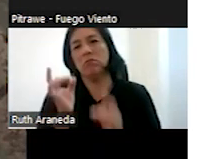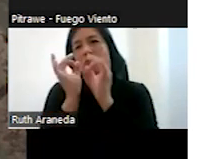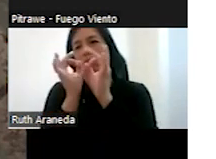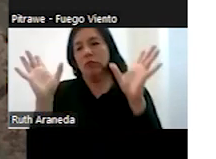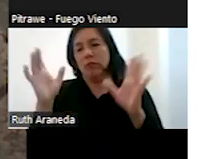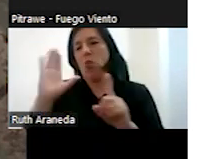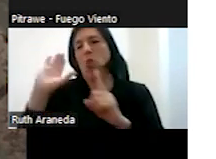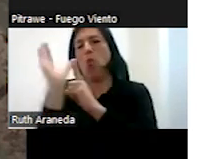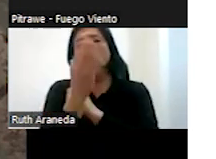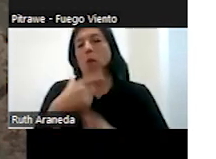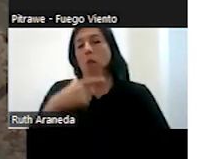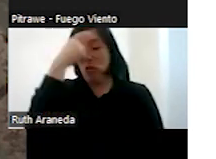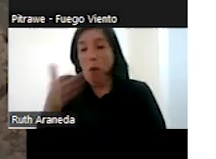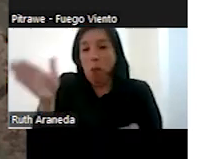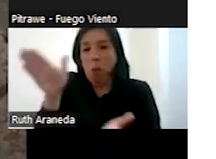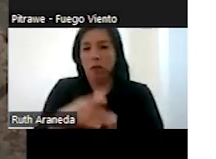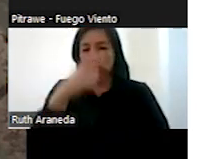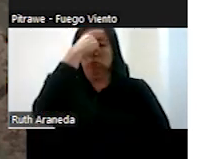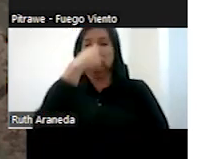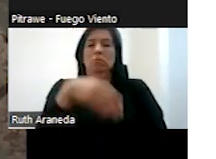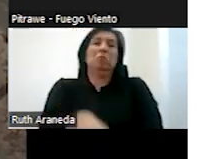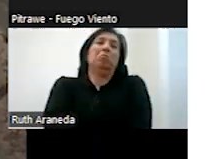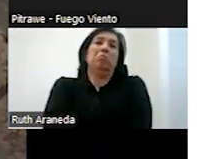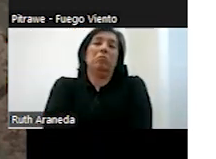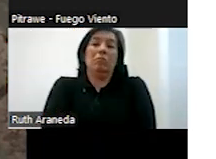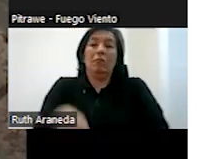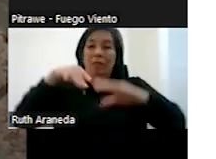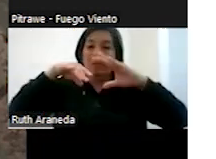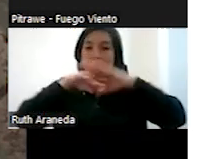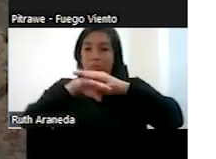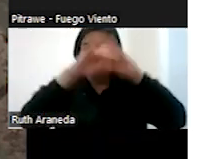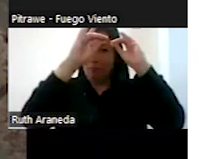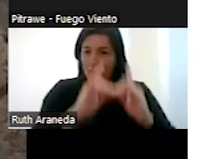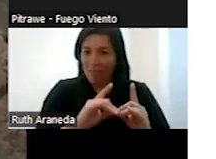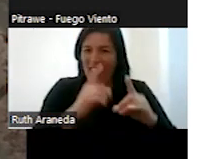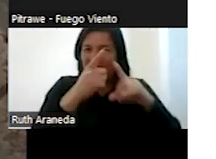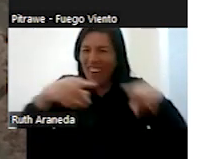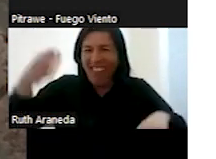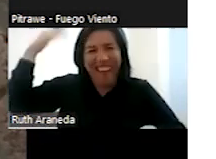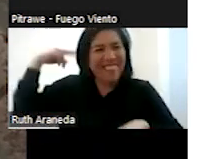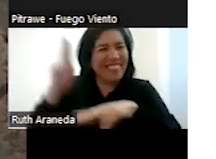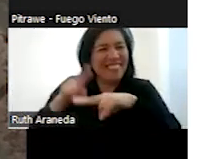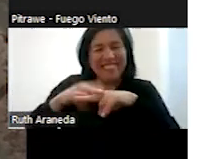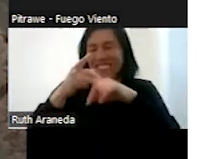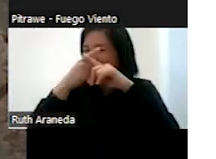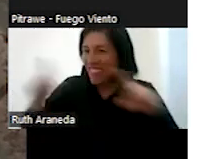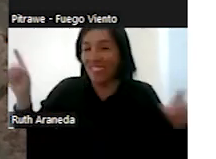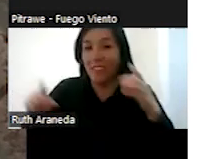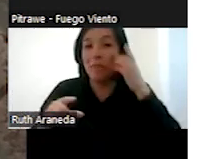eso. Esa variabilidad que hay en esta época todavía no entendemos de dónde viene. Bueno, en Concón hay una cantidad increíble de sitios